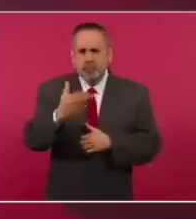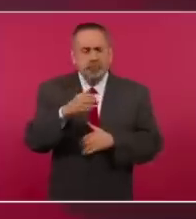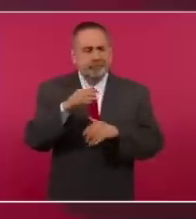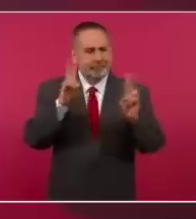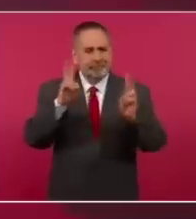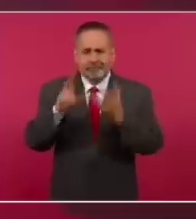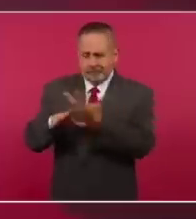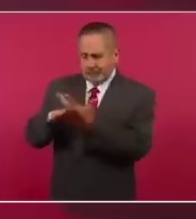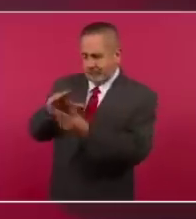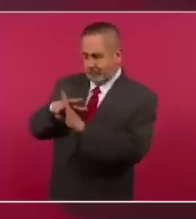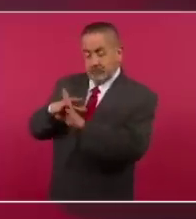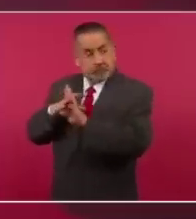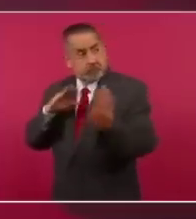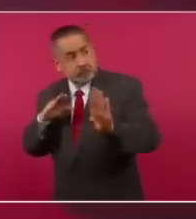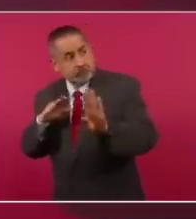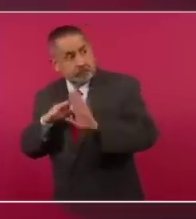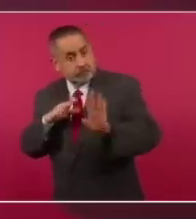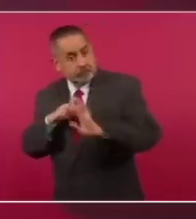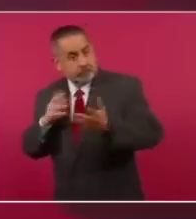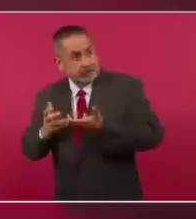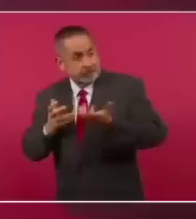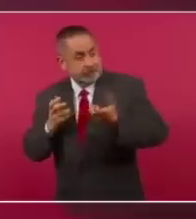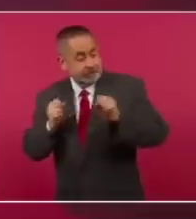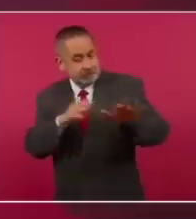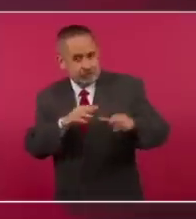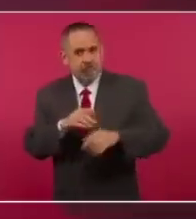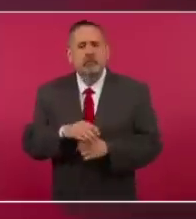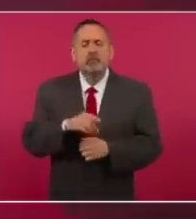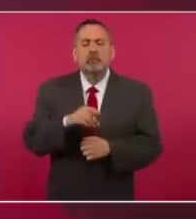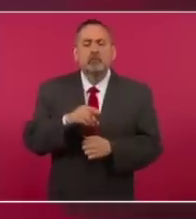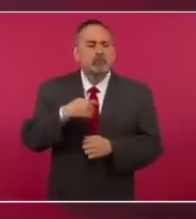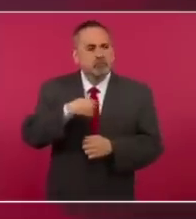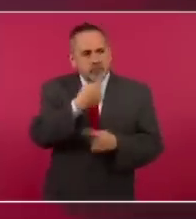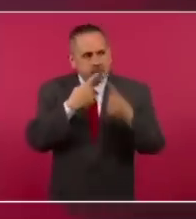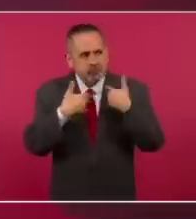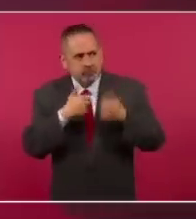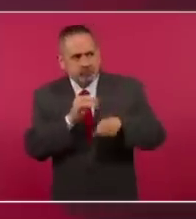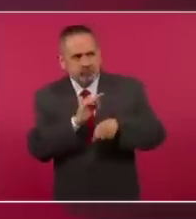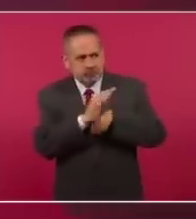migratorio. Nos hemos entendido, nos hemos ayudado mutuamente,